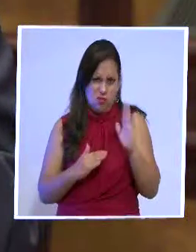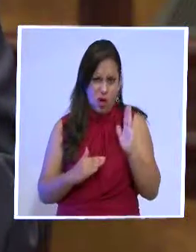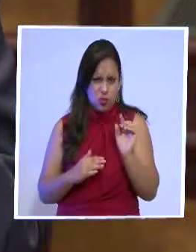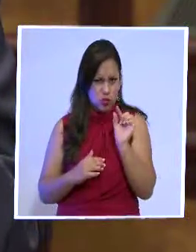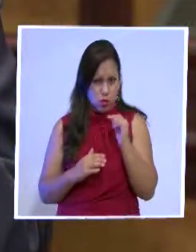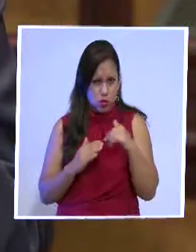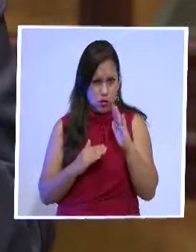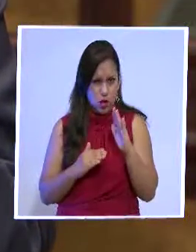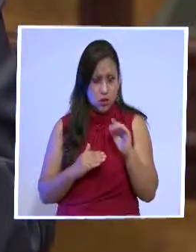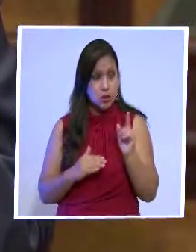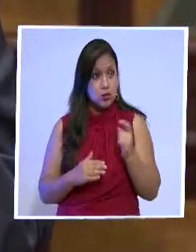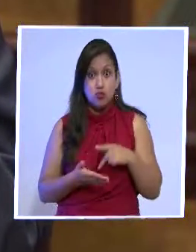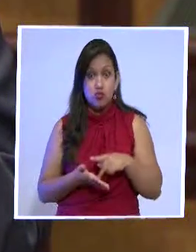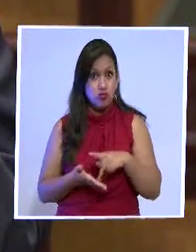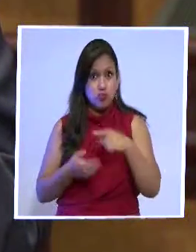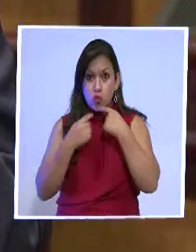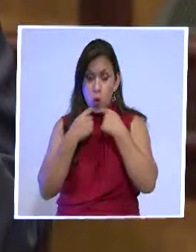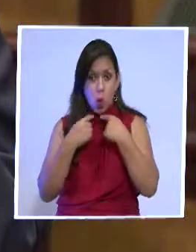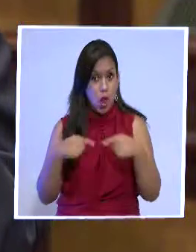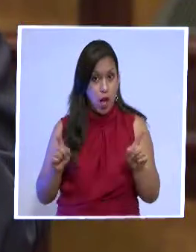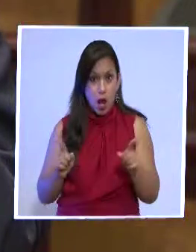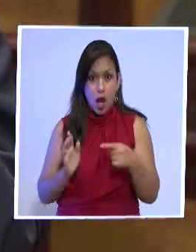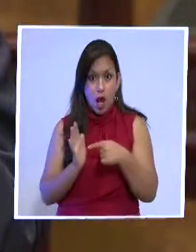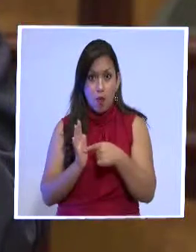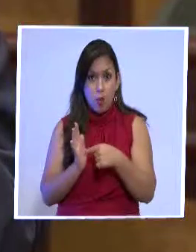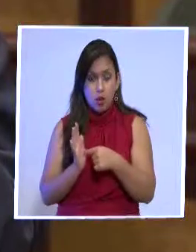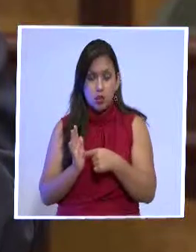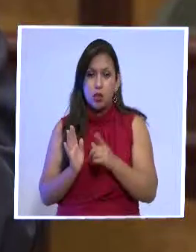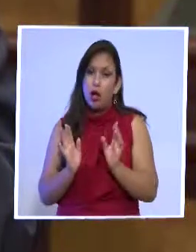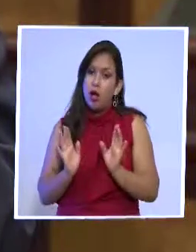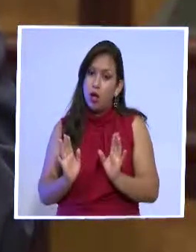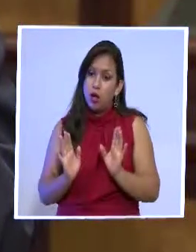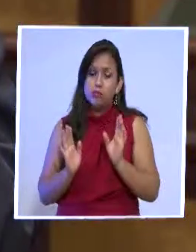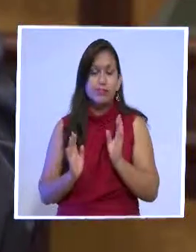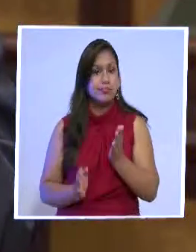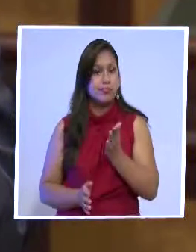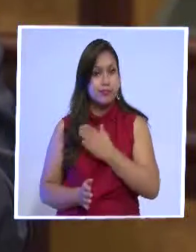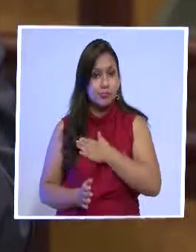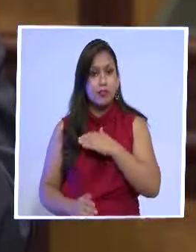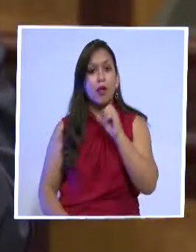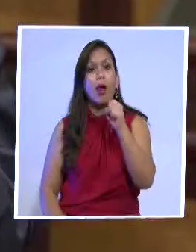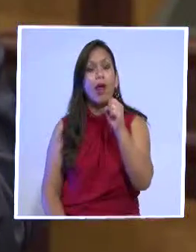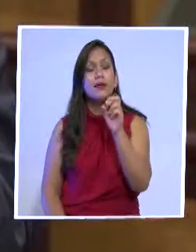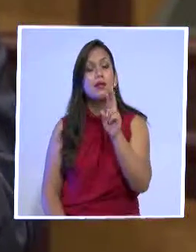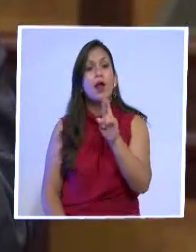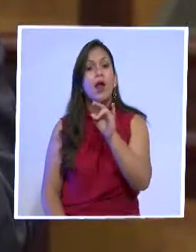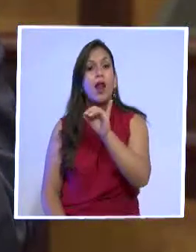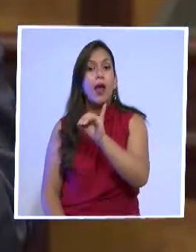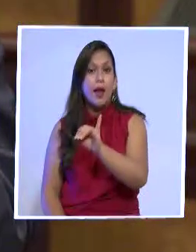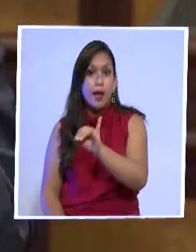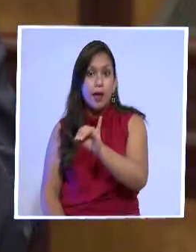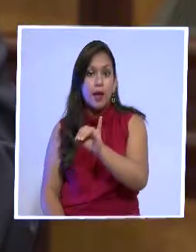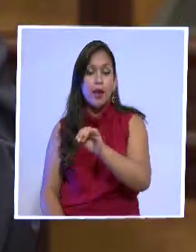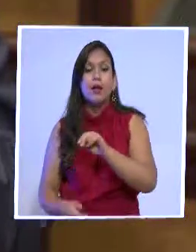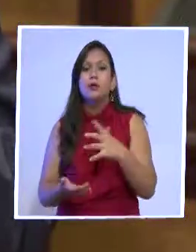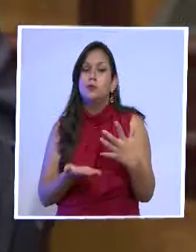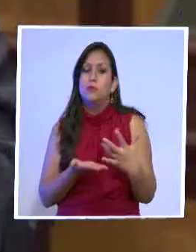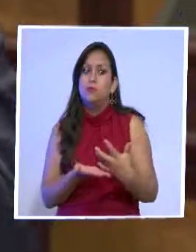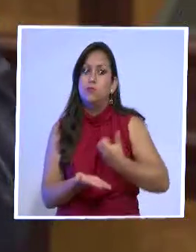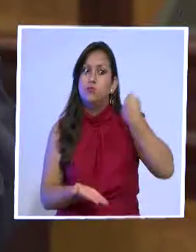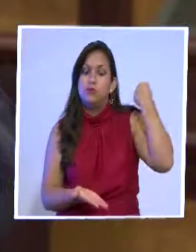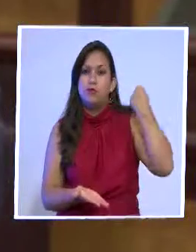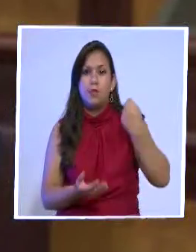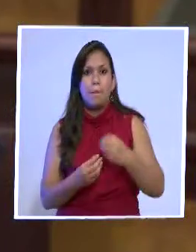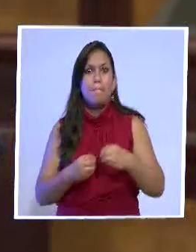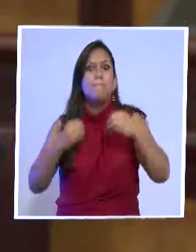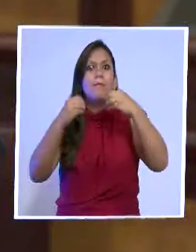empleador, en este caso, le va a retener un impuesto a la renta mayor, ya que su base va a ser el total de sus ingresos. En cambio,